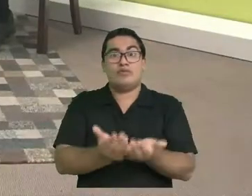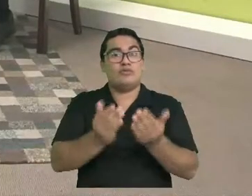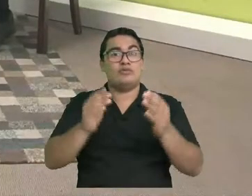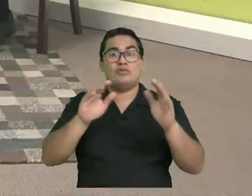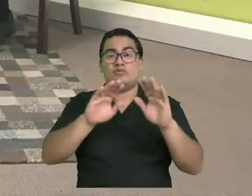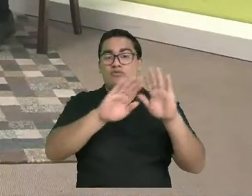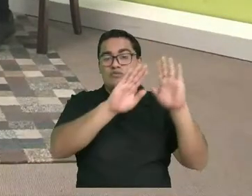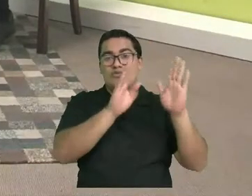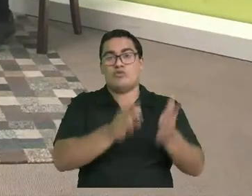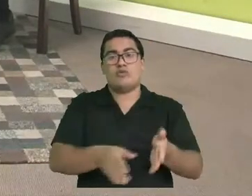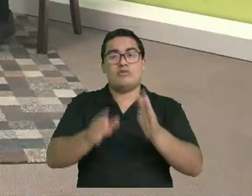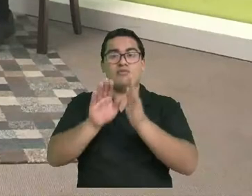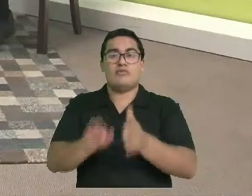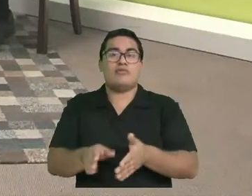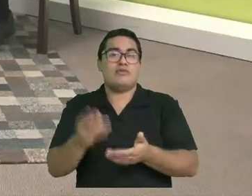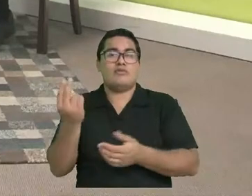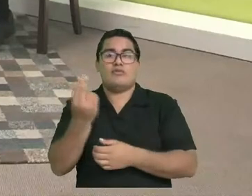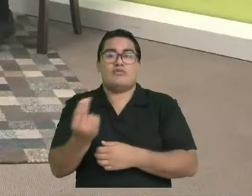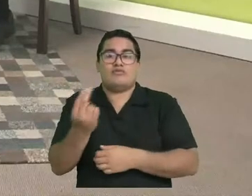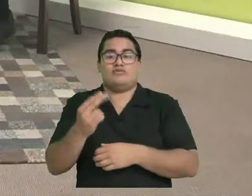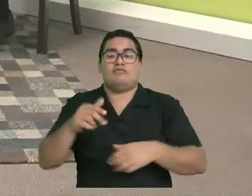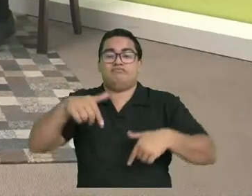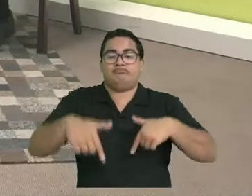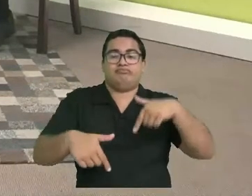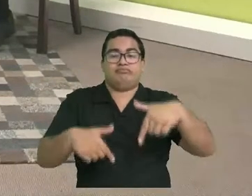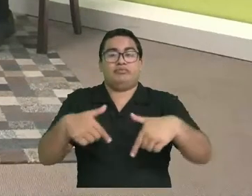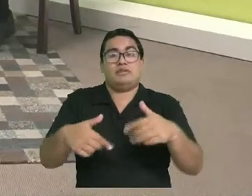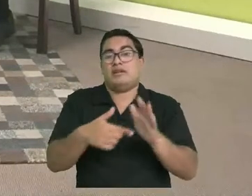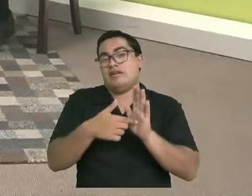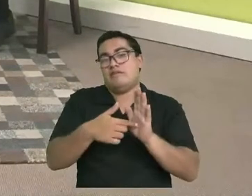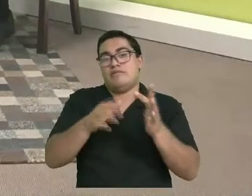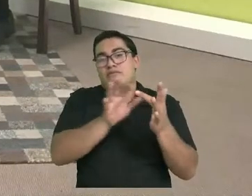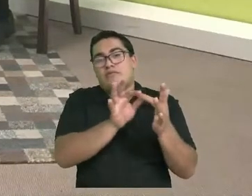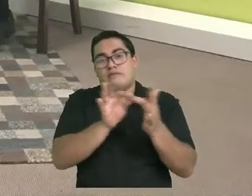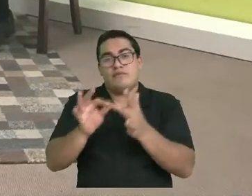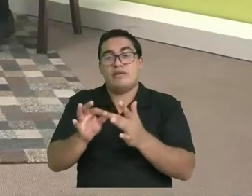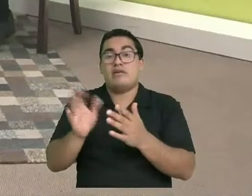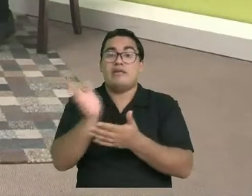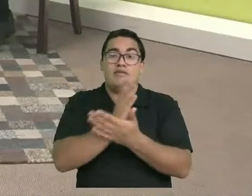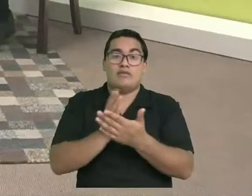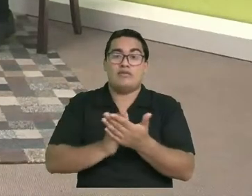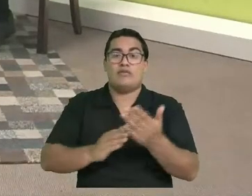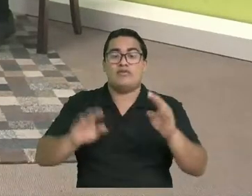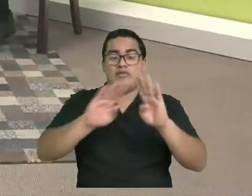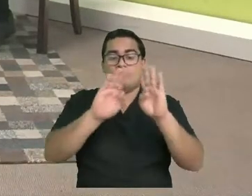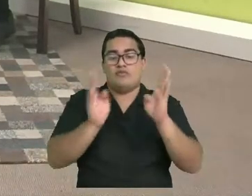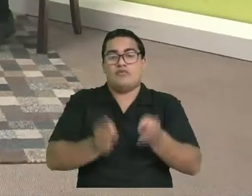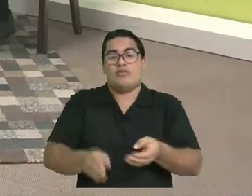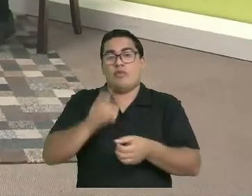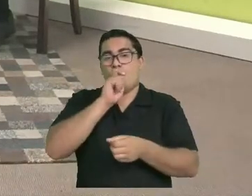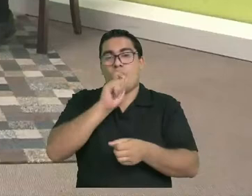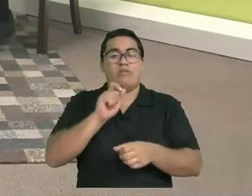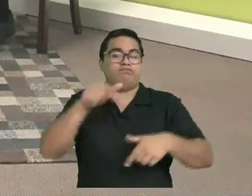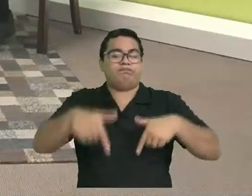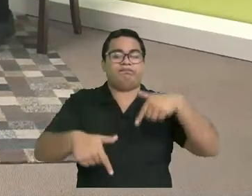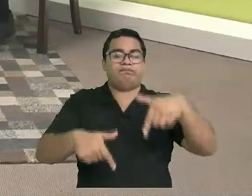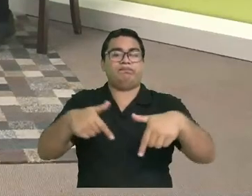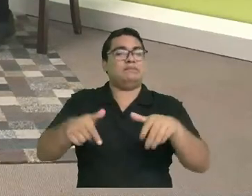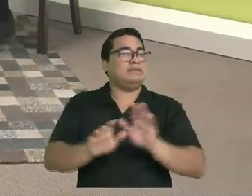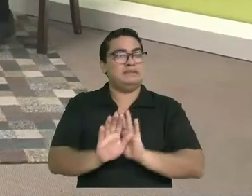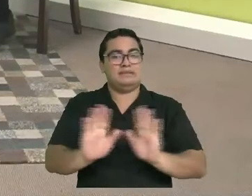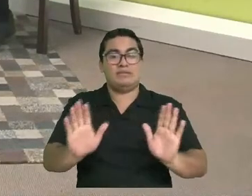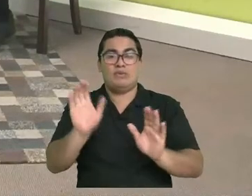todas. De alguna ocasión, por alguna ocasión especial. Así es. Hay incluso mujeres que les gusta solo andar en tacones. Así es. O usar